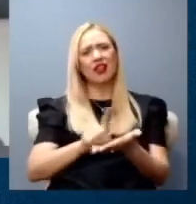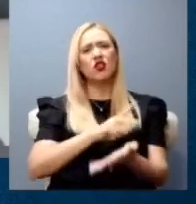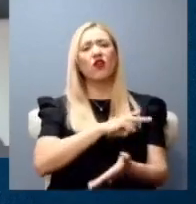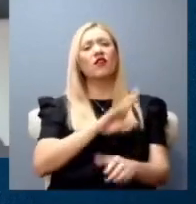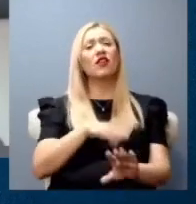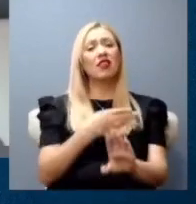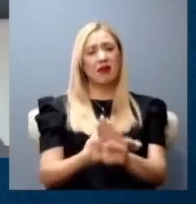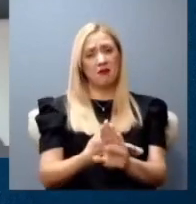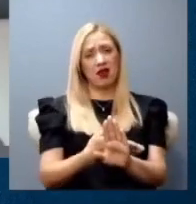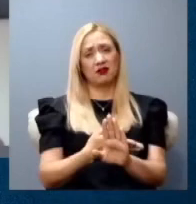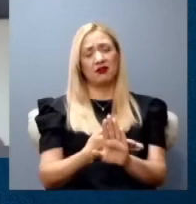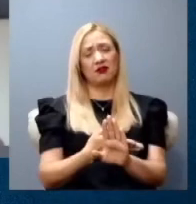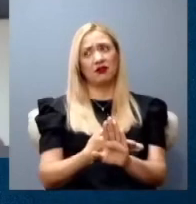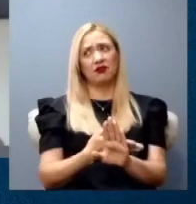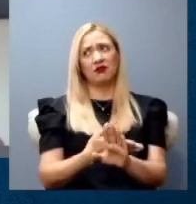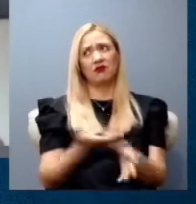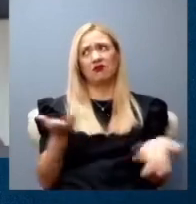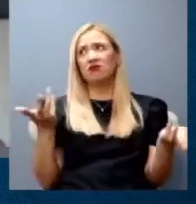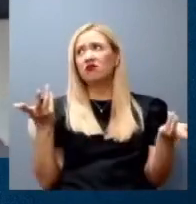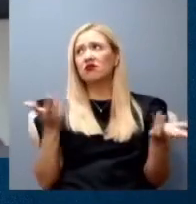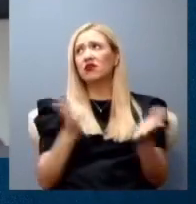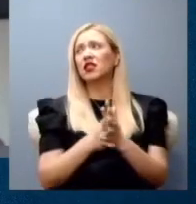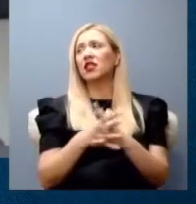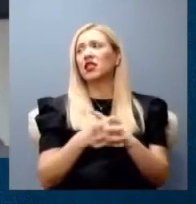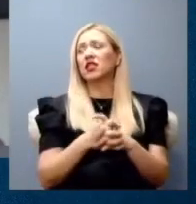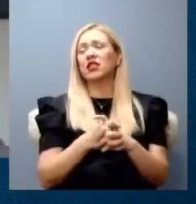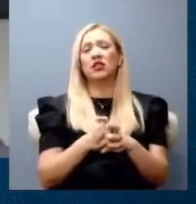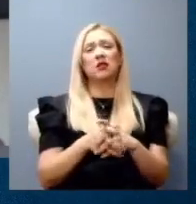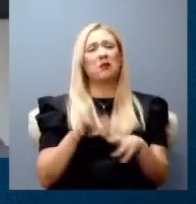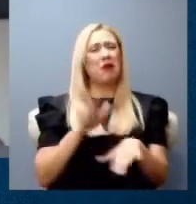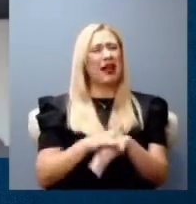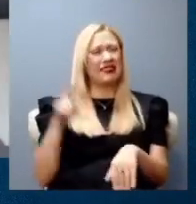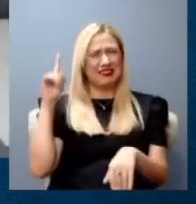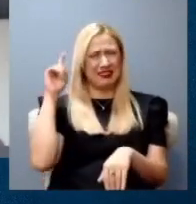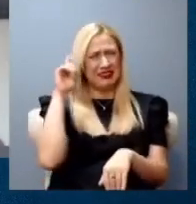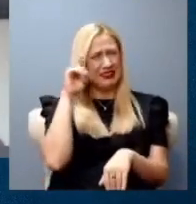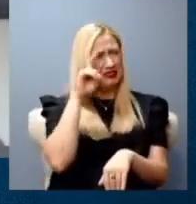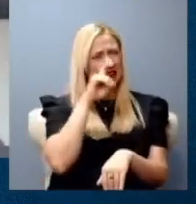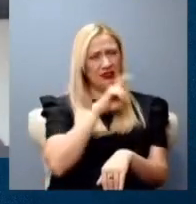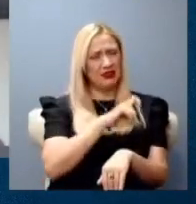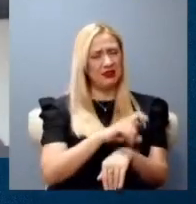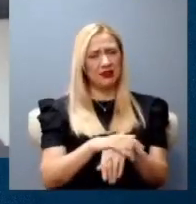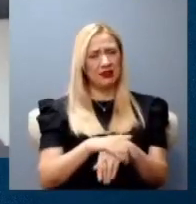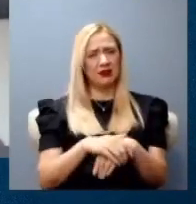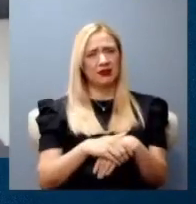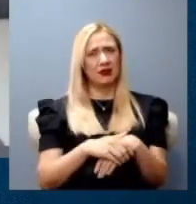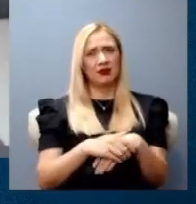en contextos, digamos, particularmente complejos, sobre todo desde el punto de